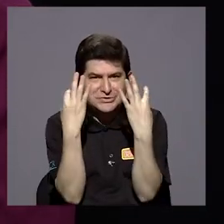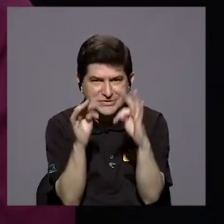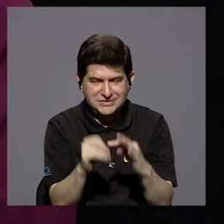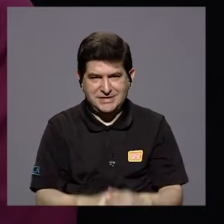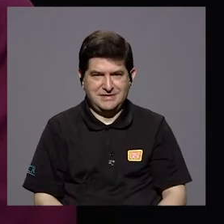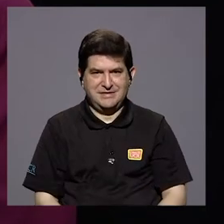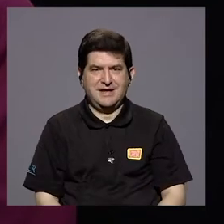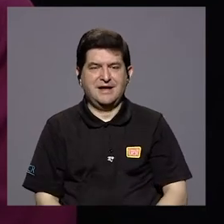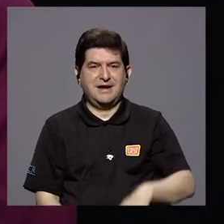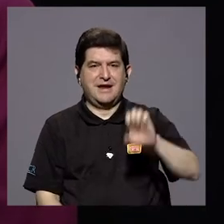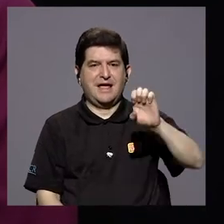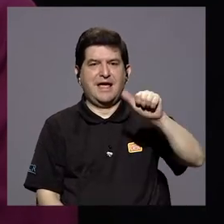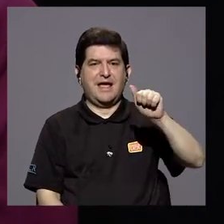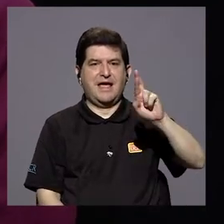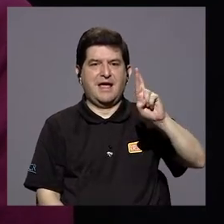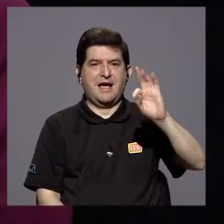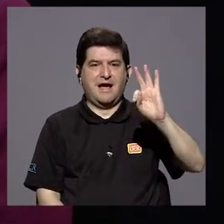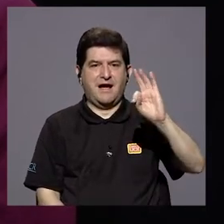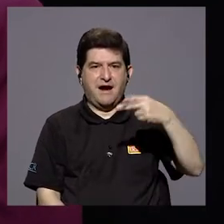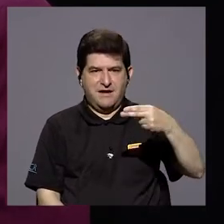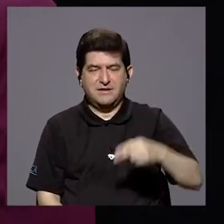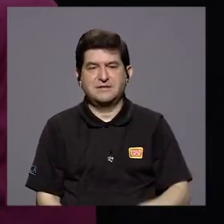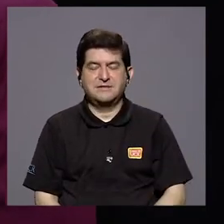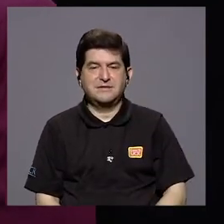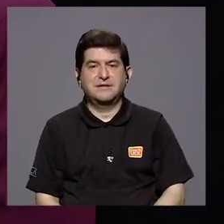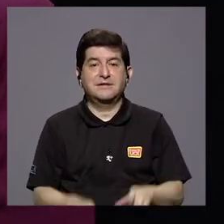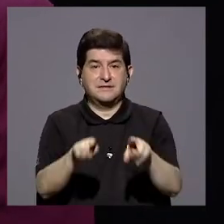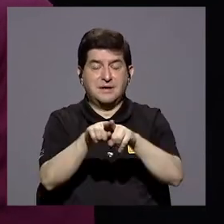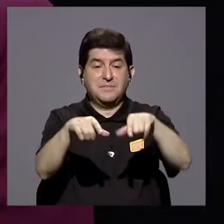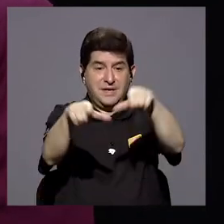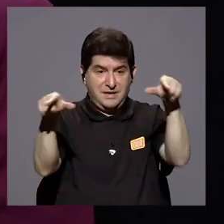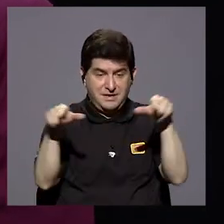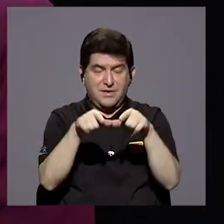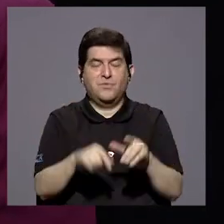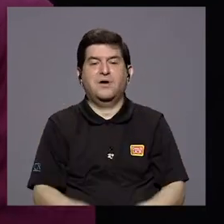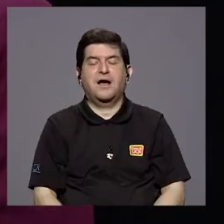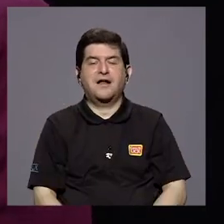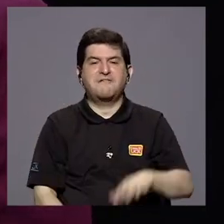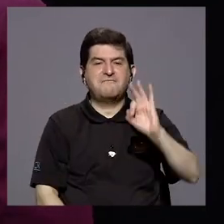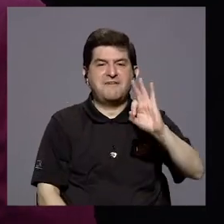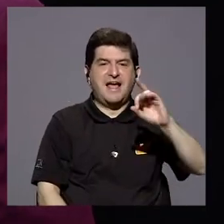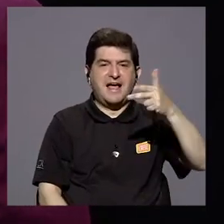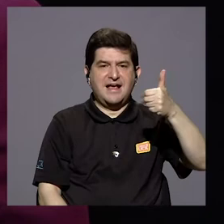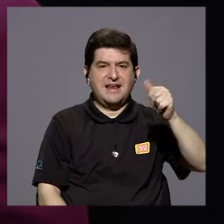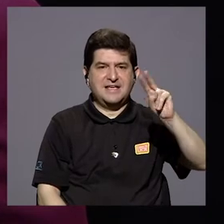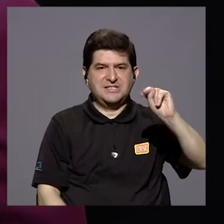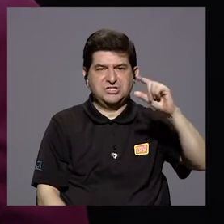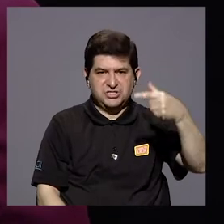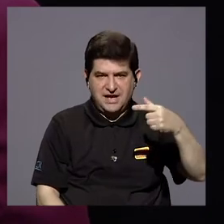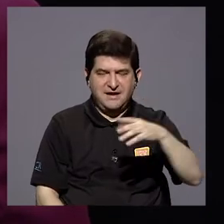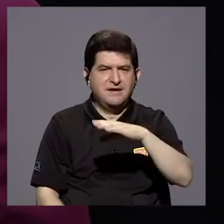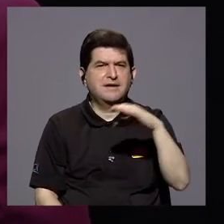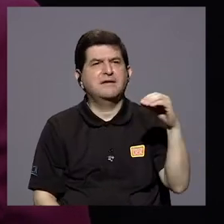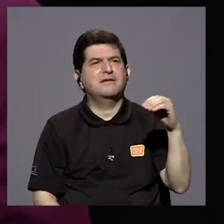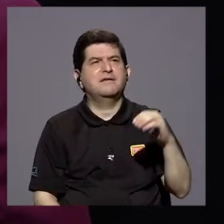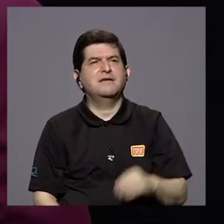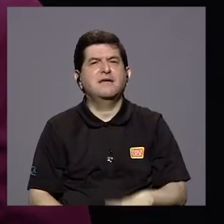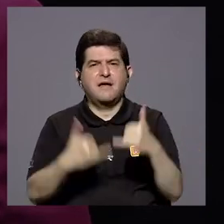AER nos dé donde está Franklin Chang y donde está ahorita acaban de poner una,